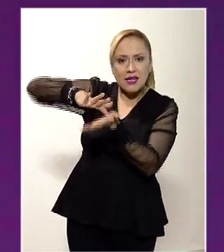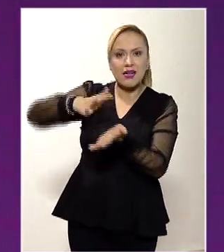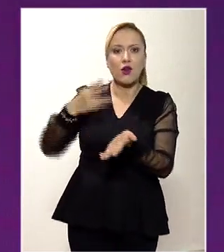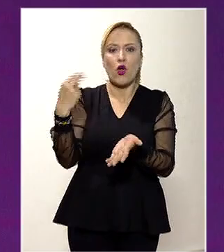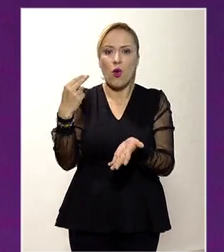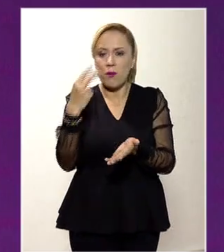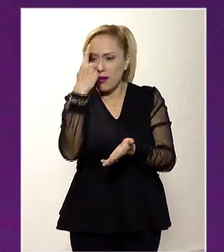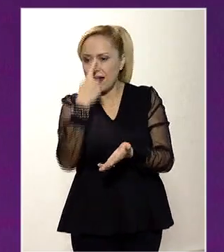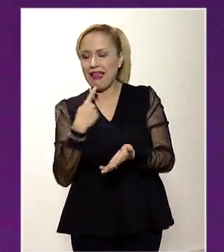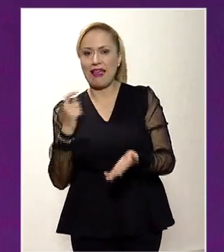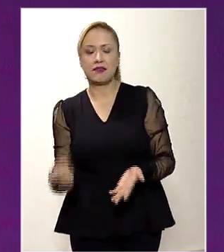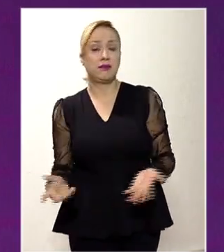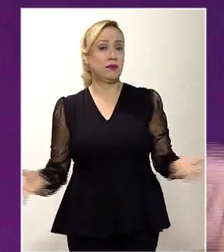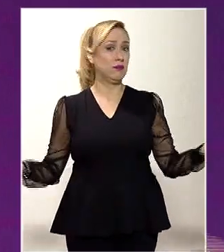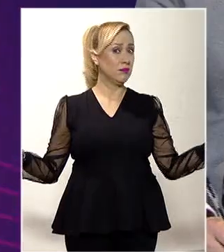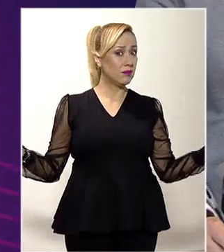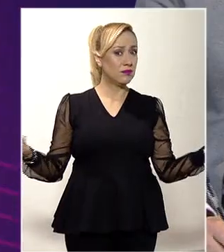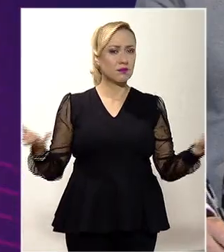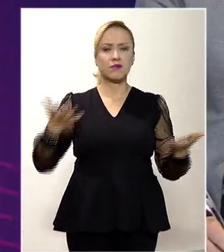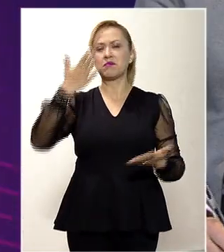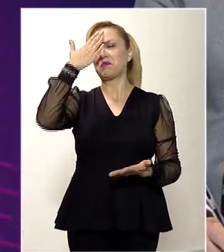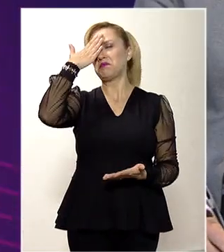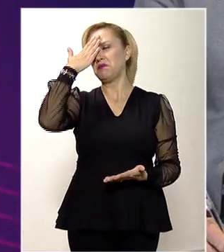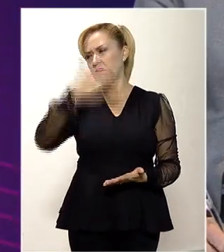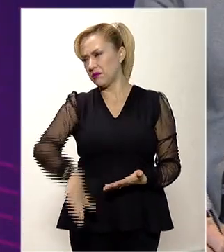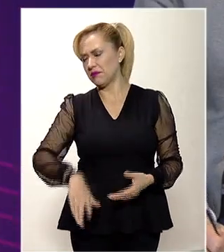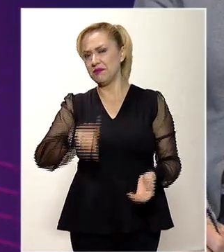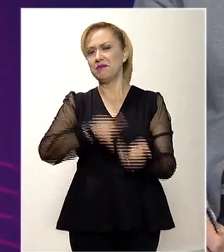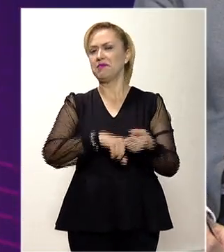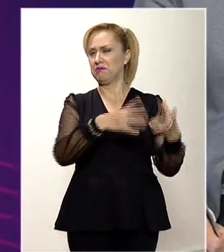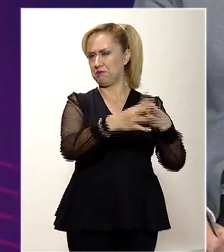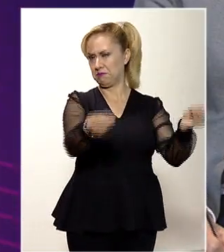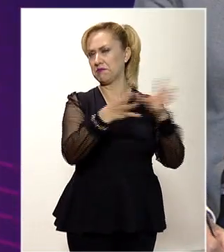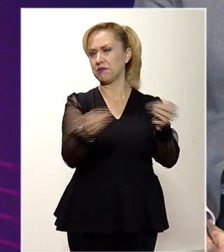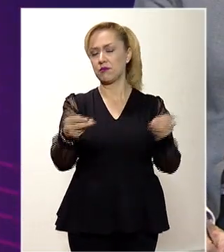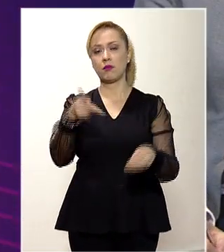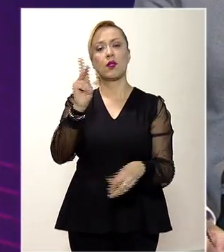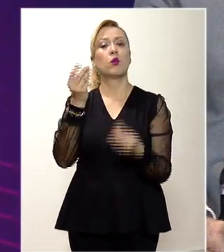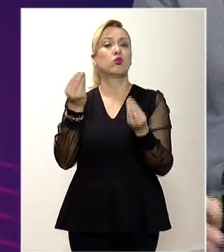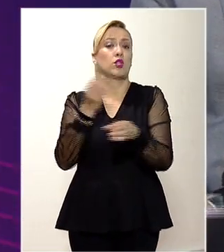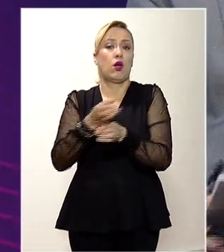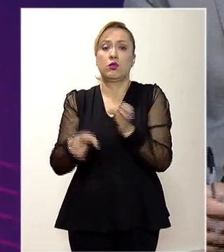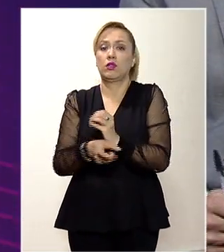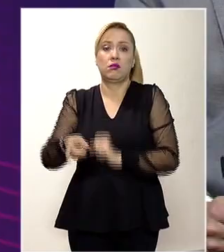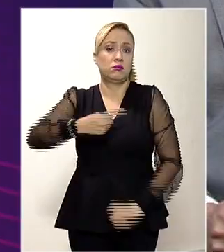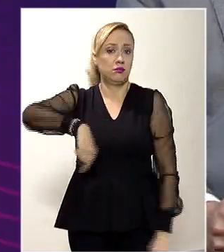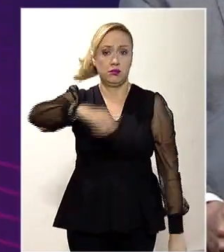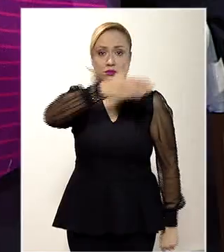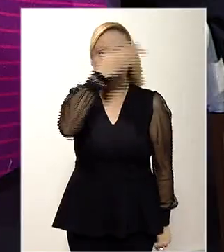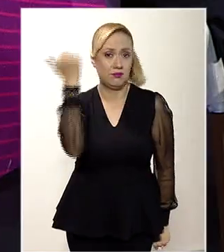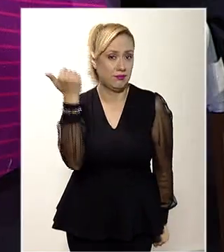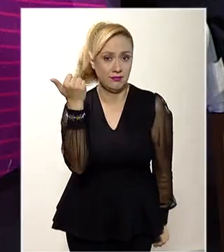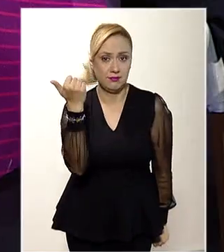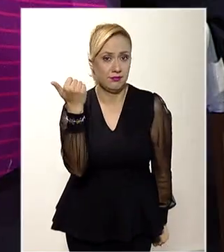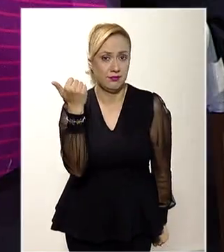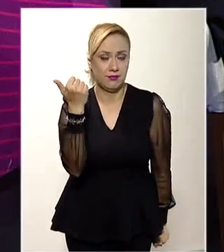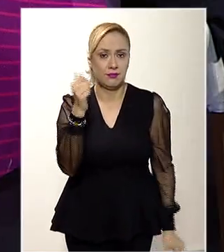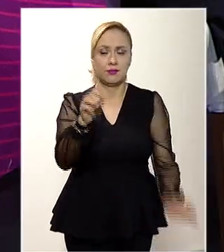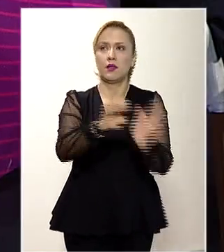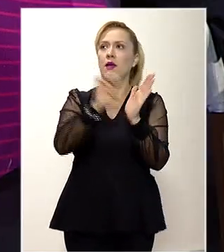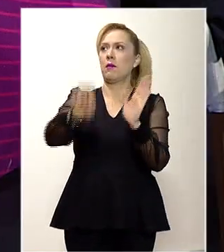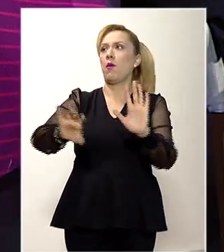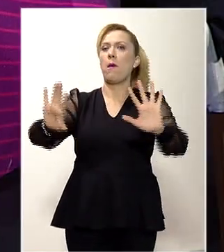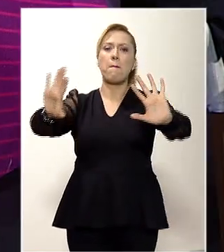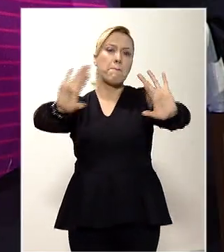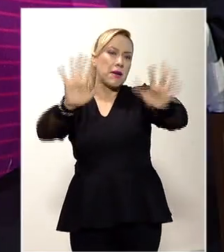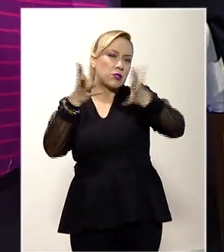nuestro problema de desaparición. O sea, sabemos un montón sobre las desapariciones, pero también hay un montón de cosas que todavía no sabemos, ¿no? O sea, sabemos más o